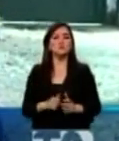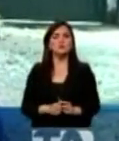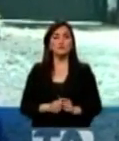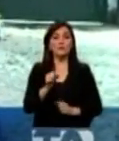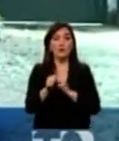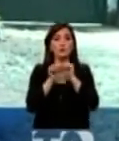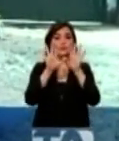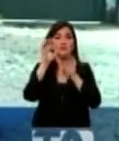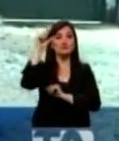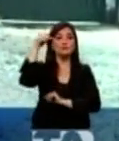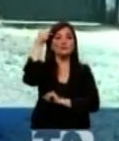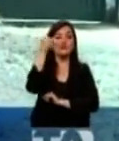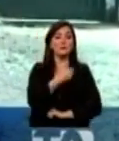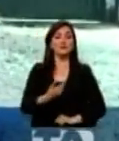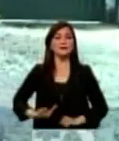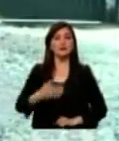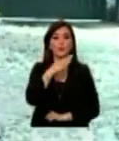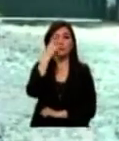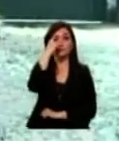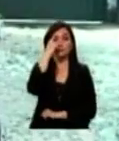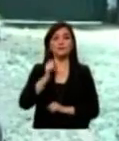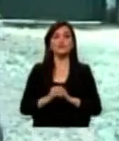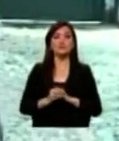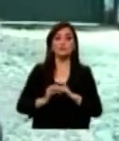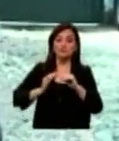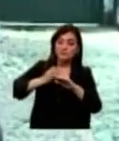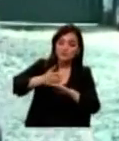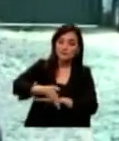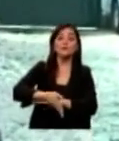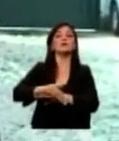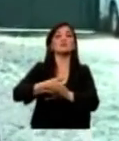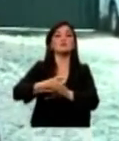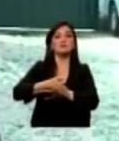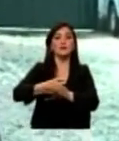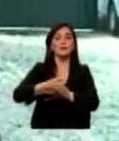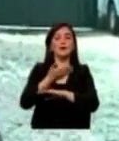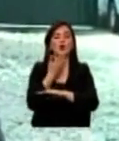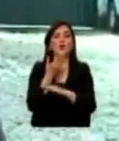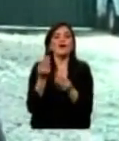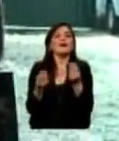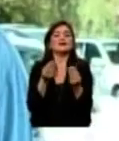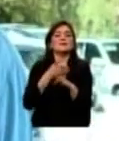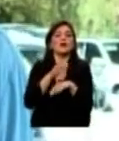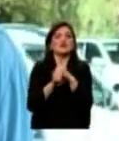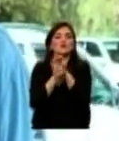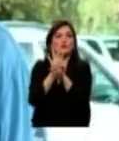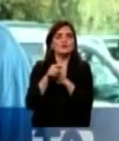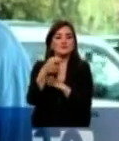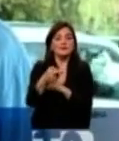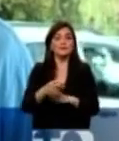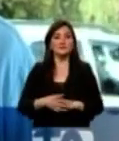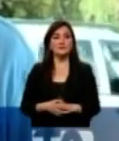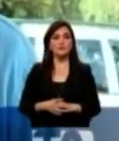estos 10 años de gobierno con el presidente Correa, y a partir de ahí obviamente a marcar una hoja de ruta también para los próximos 4 años. Y